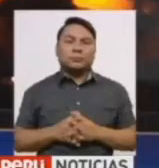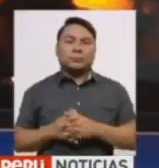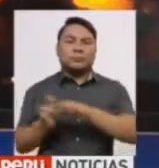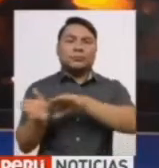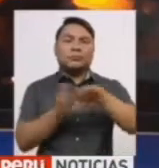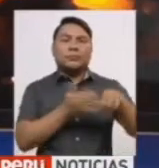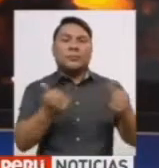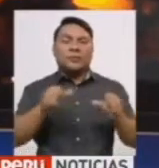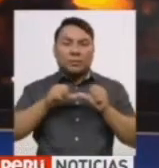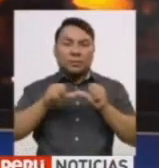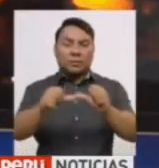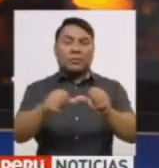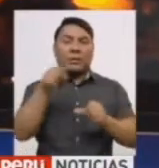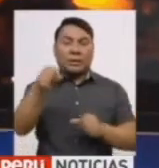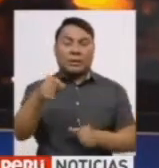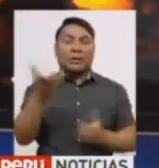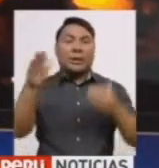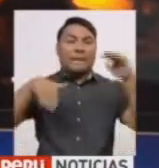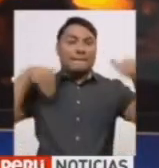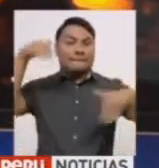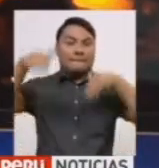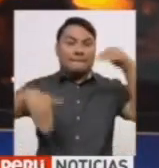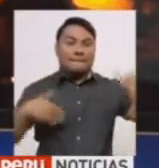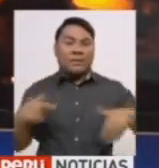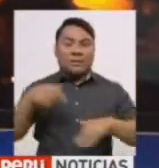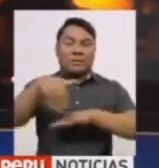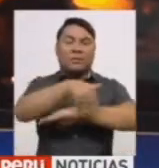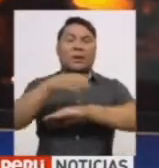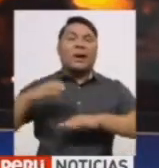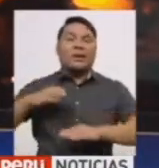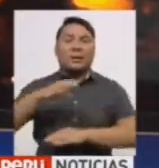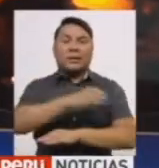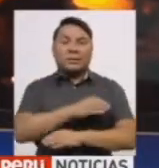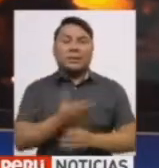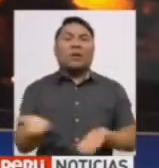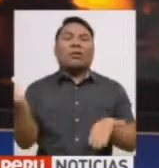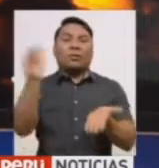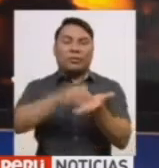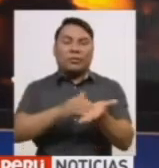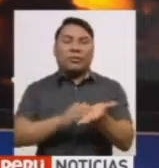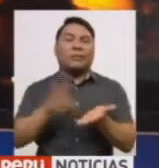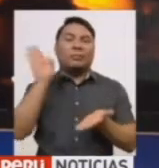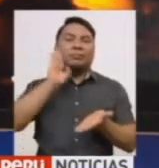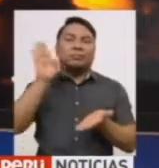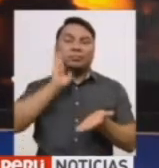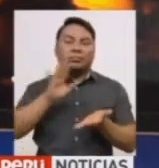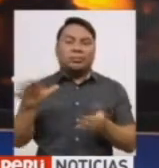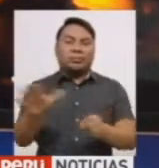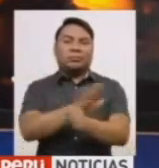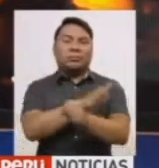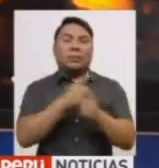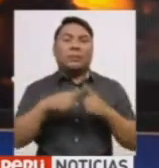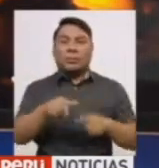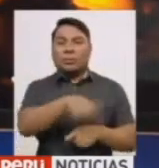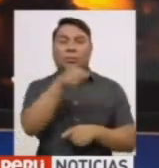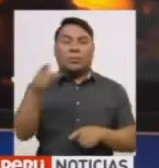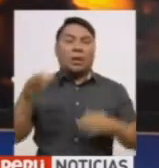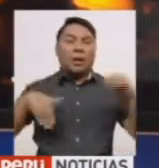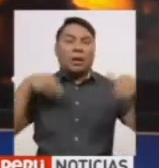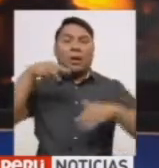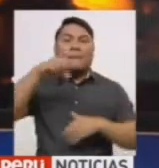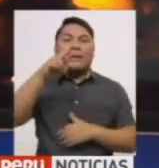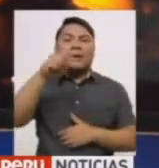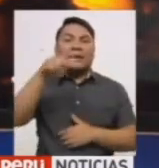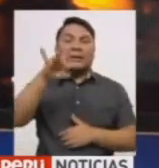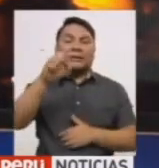Vamos a seguir con nuestra campaña en la playa Carpallo, ubicada en el Callao, luce nuevamente llena de basura, mientras que las aguas de Márquez registran